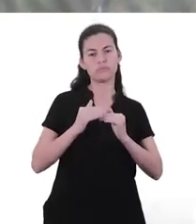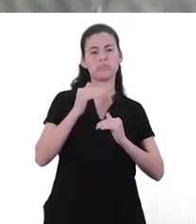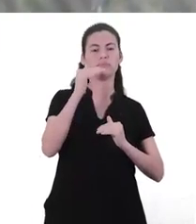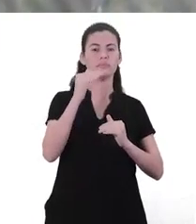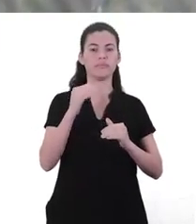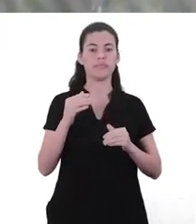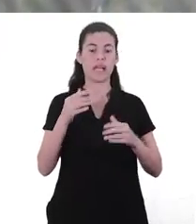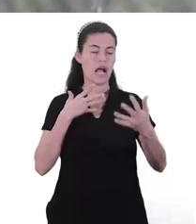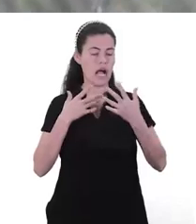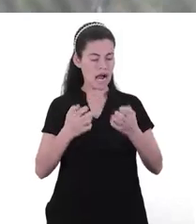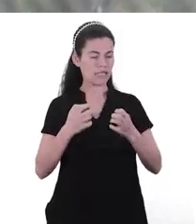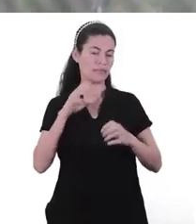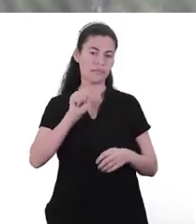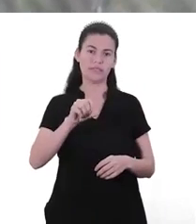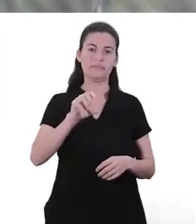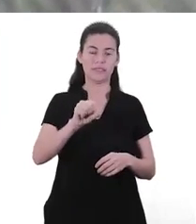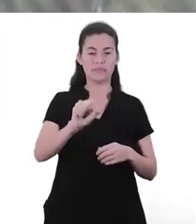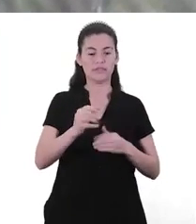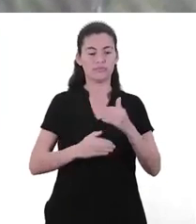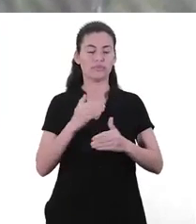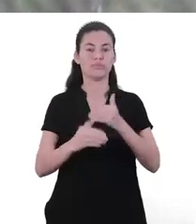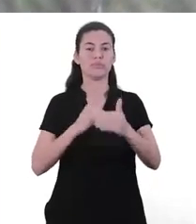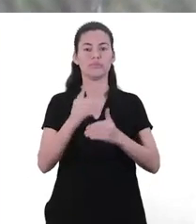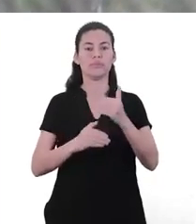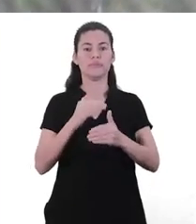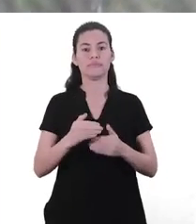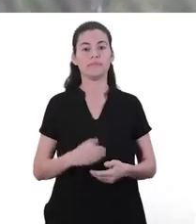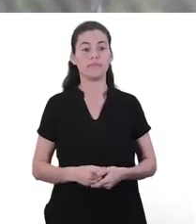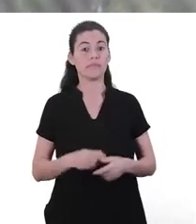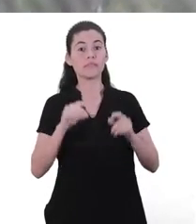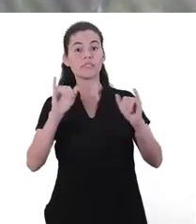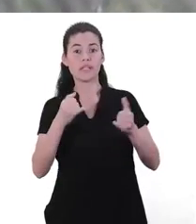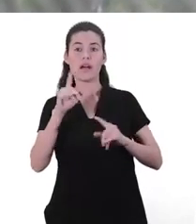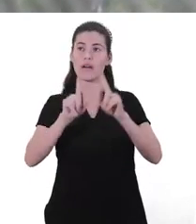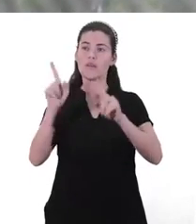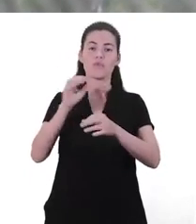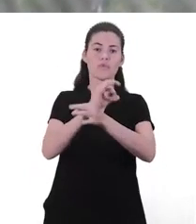también. No podemos quedar atrás, la tenemos que ir avanzando juntos. Y es genial que en los colegios ya